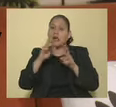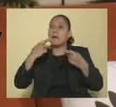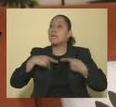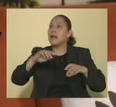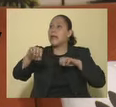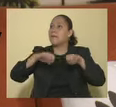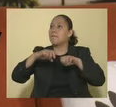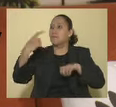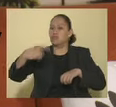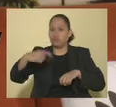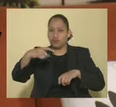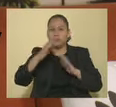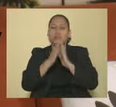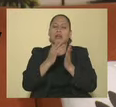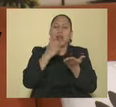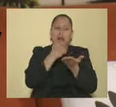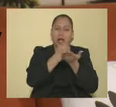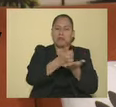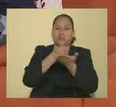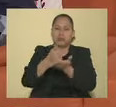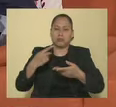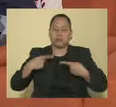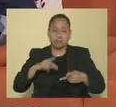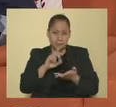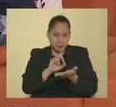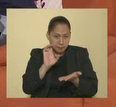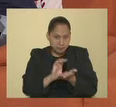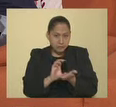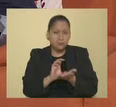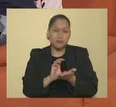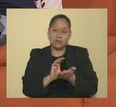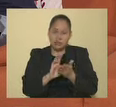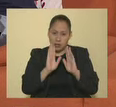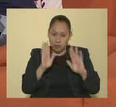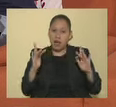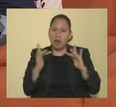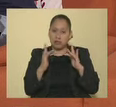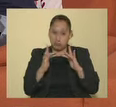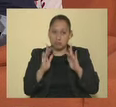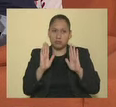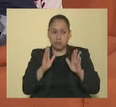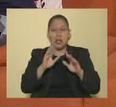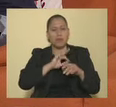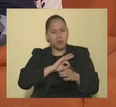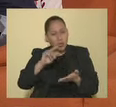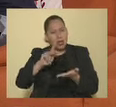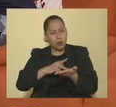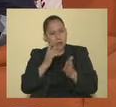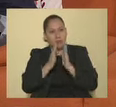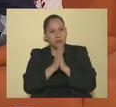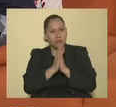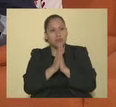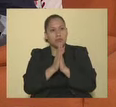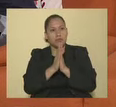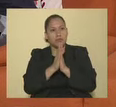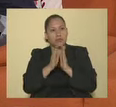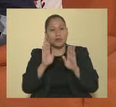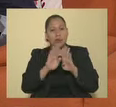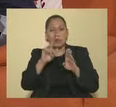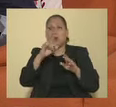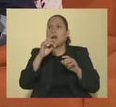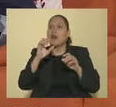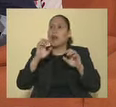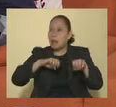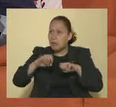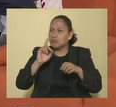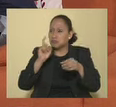empresarios uh-huh. para que se unan a nuestra causa y ya tienen mi contacto. Y no lo puedes repetir, por favor, porque por seguramente supuesto. Muchas instituciones quieren